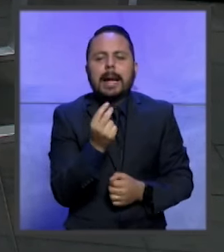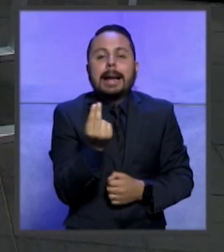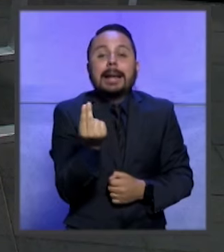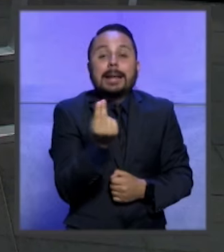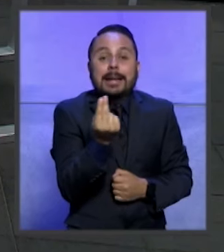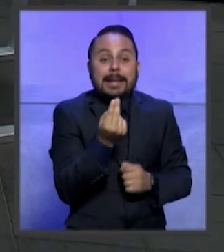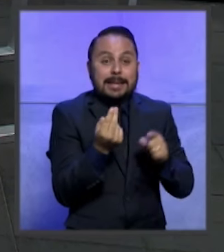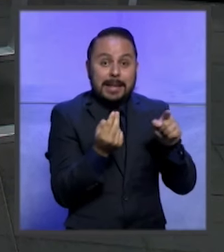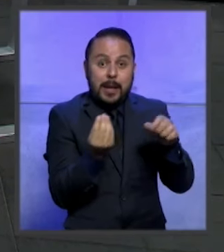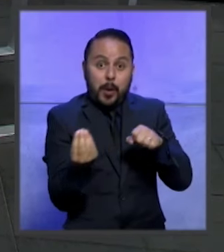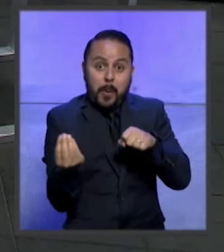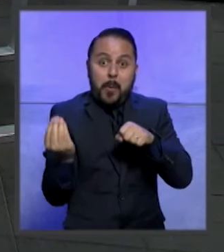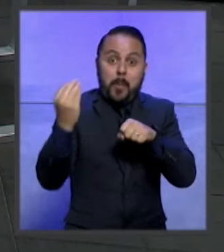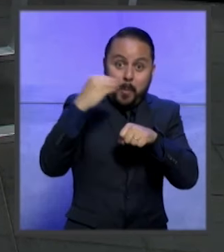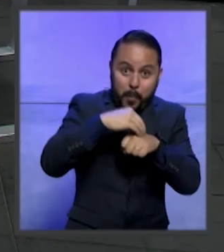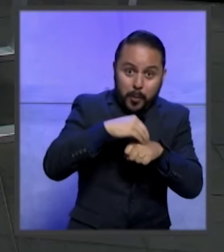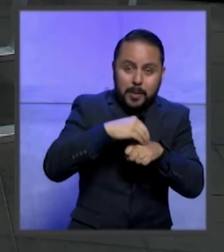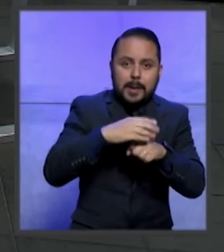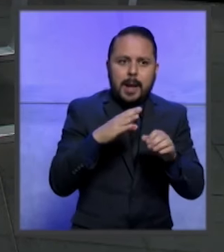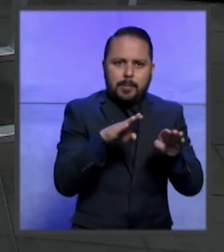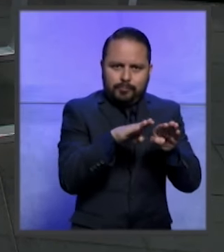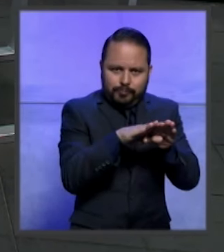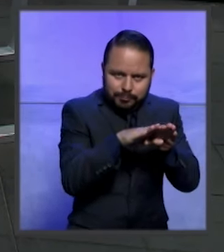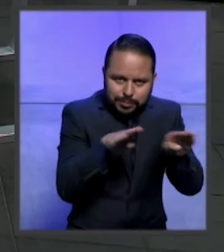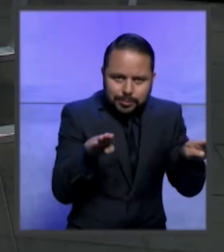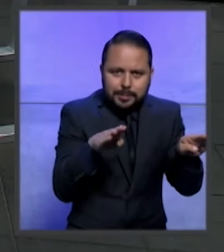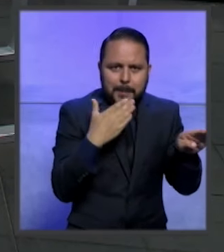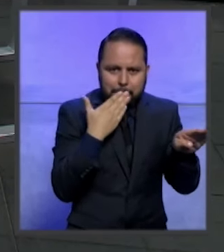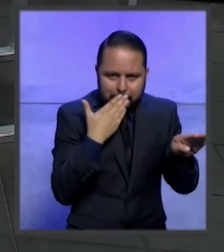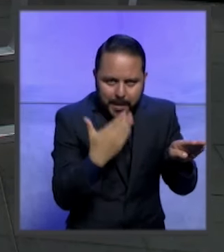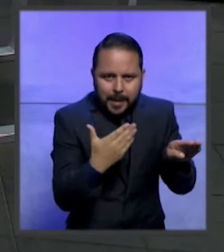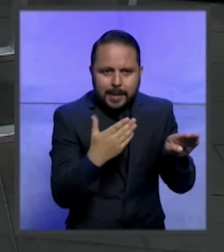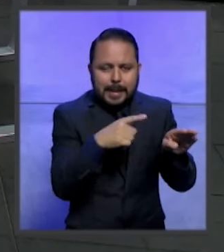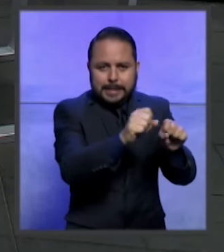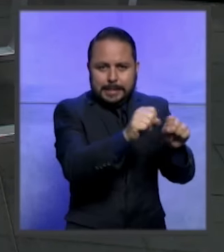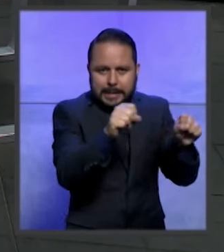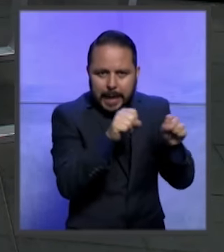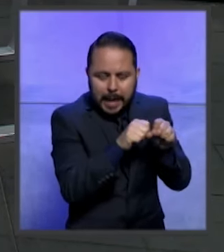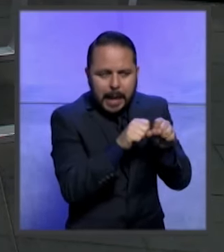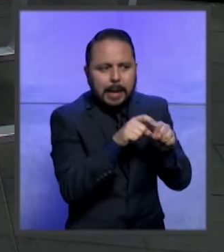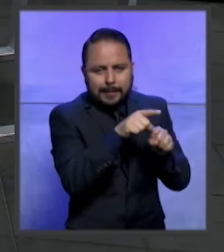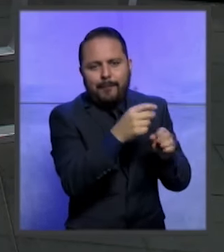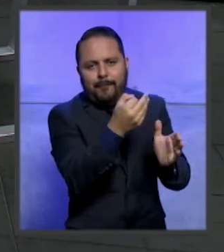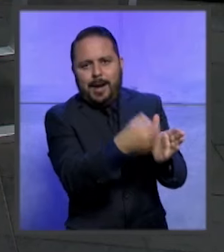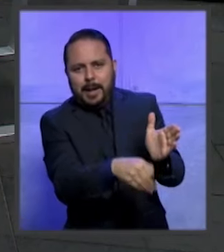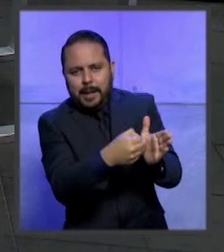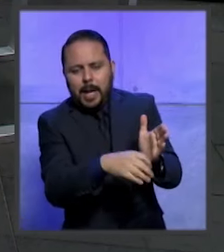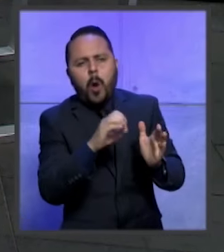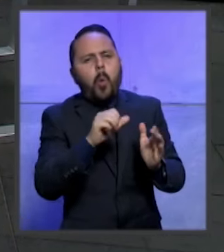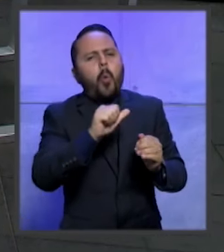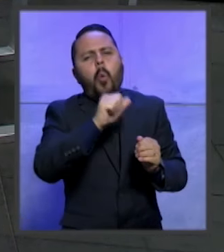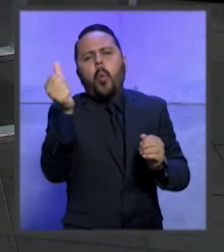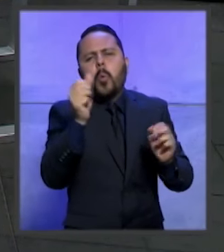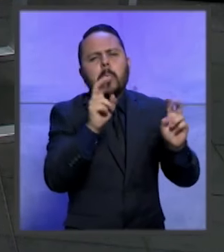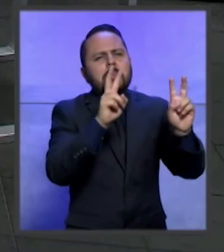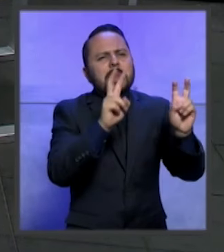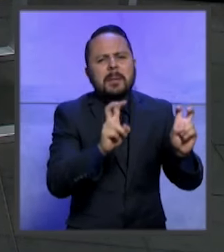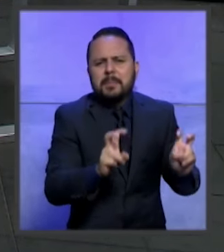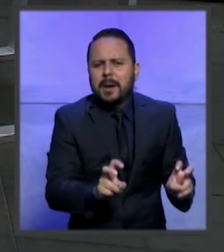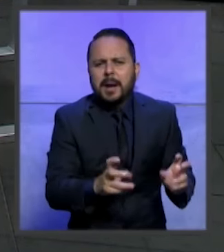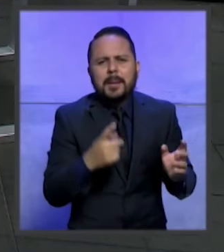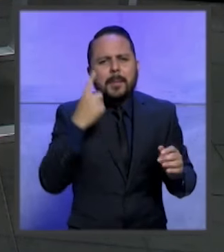de eh establecer una paridad plena en en la sala o bien algunos temas